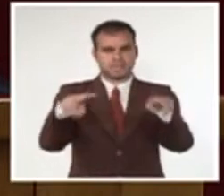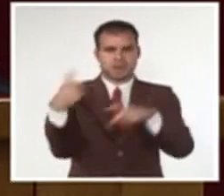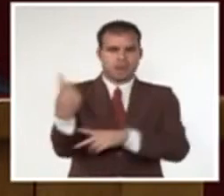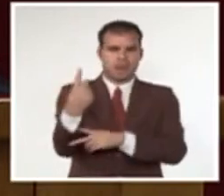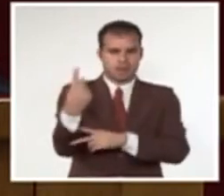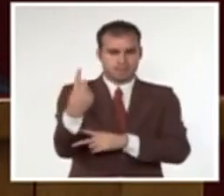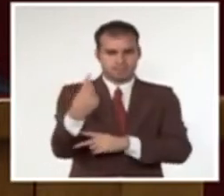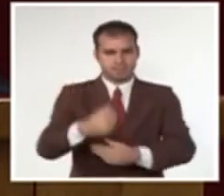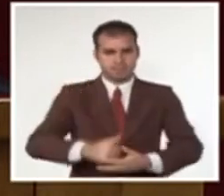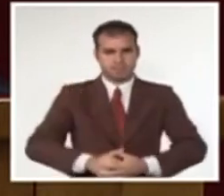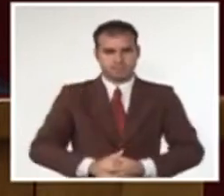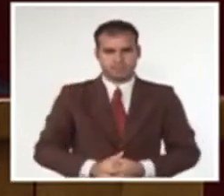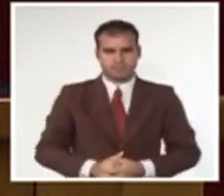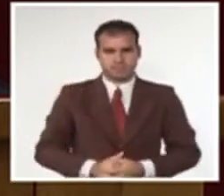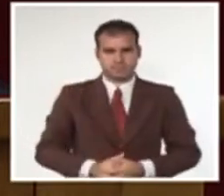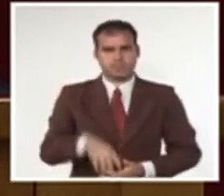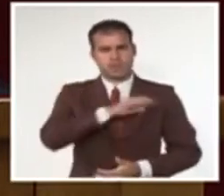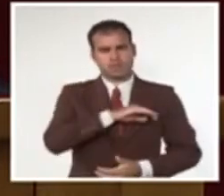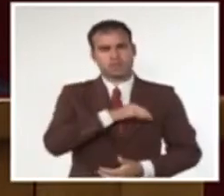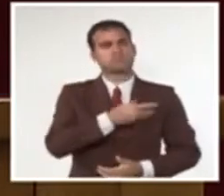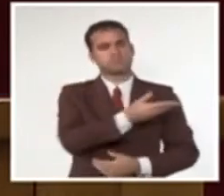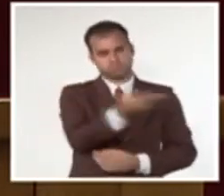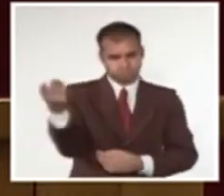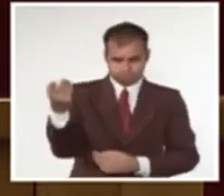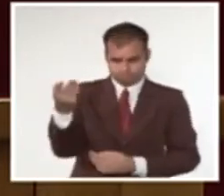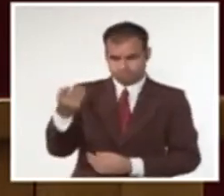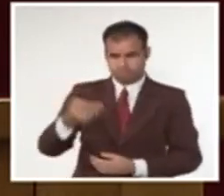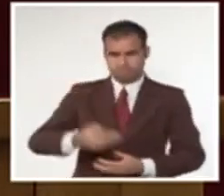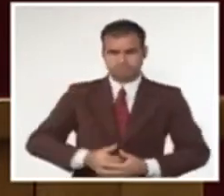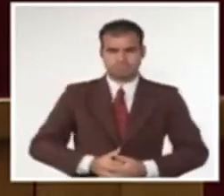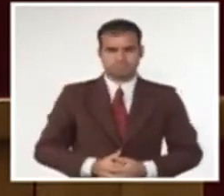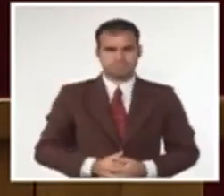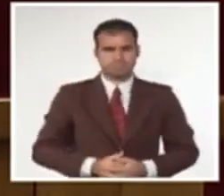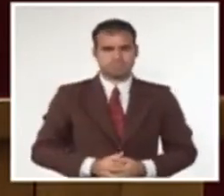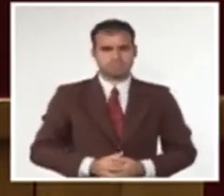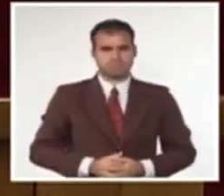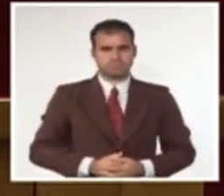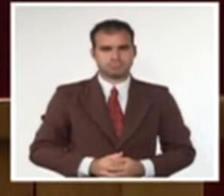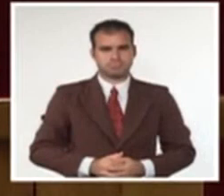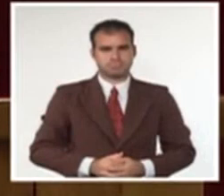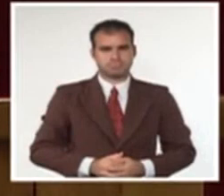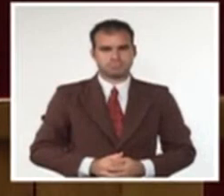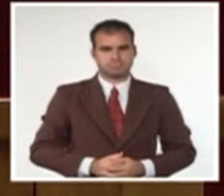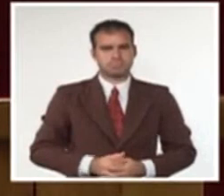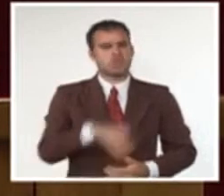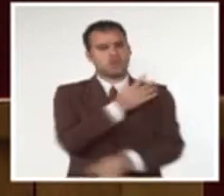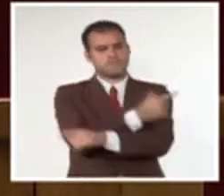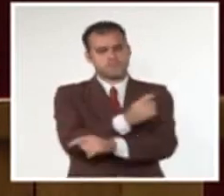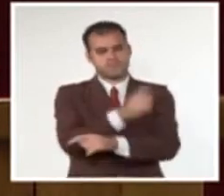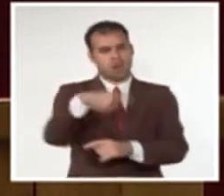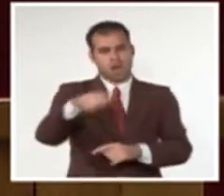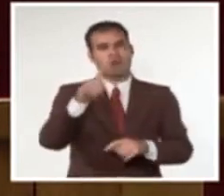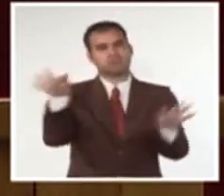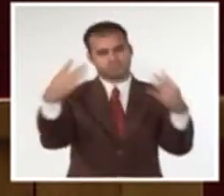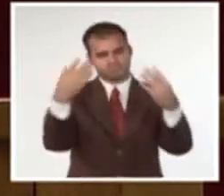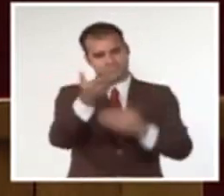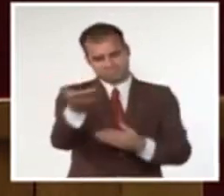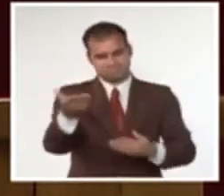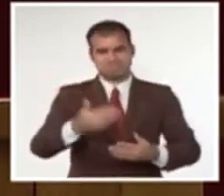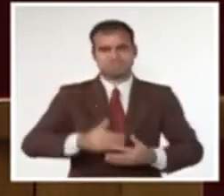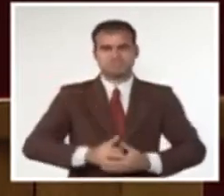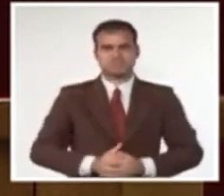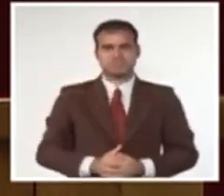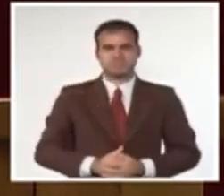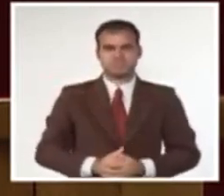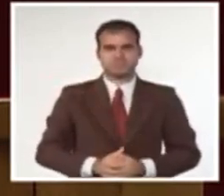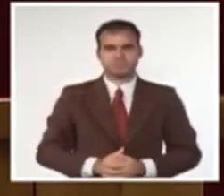Popular. Diputadas, diputados, maestras y maestros que nos escuchan.